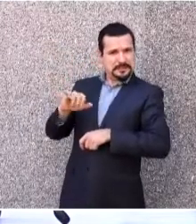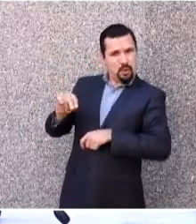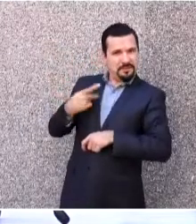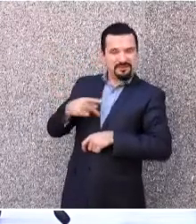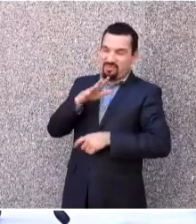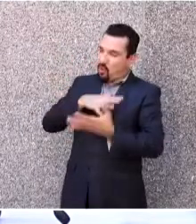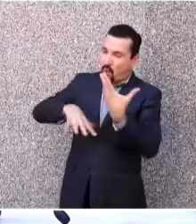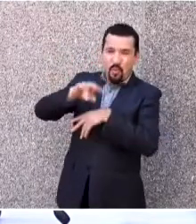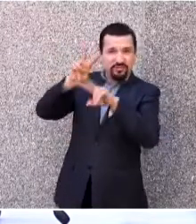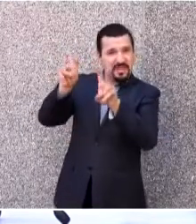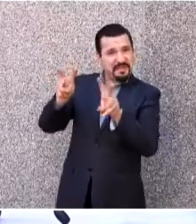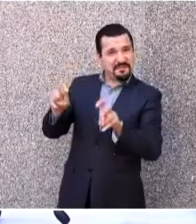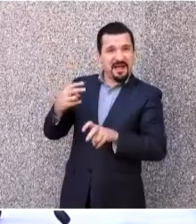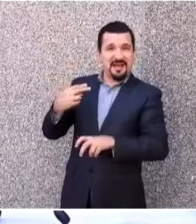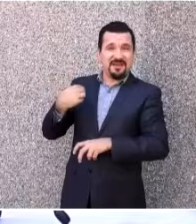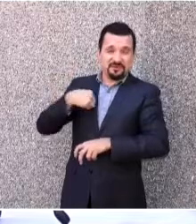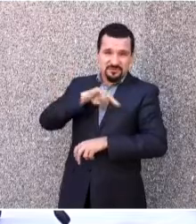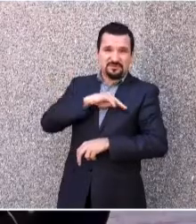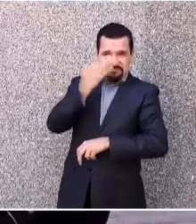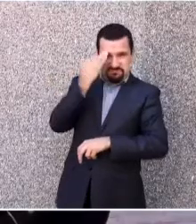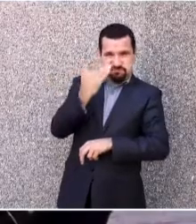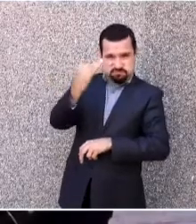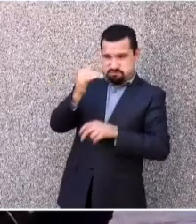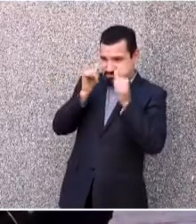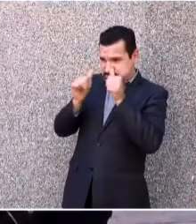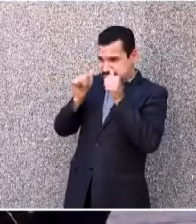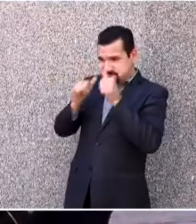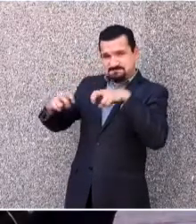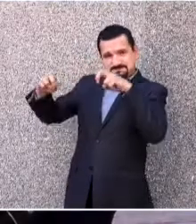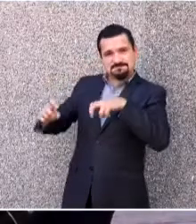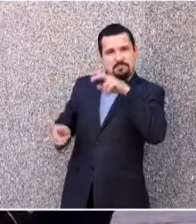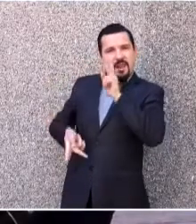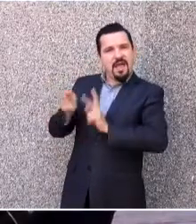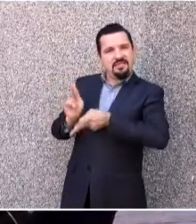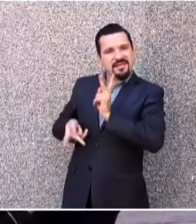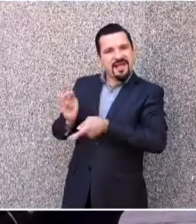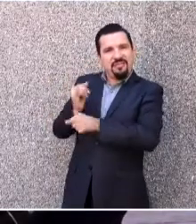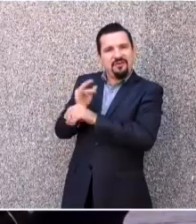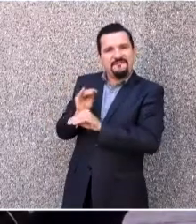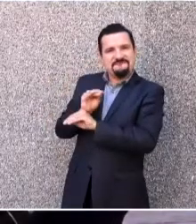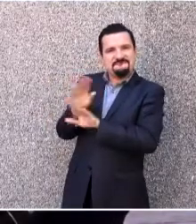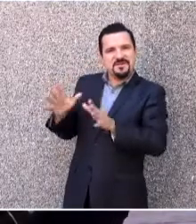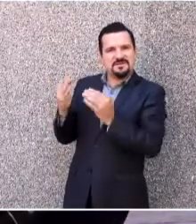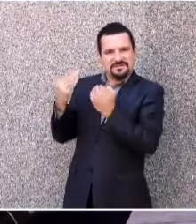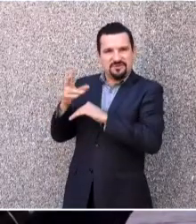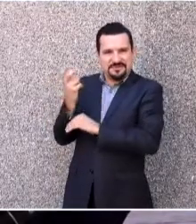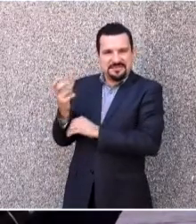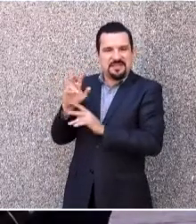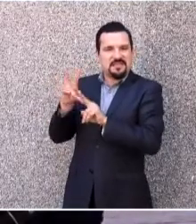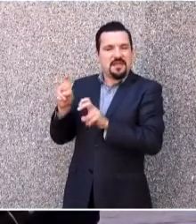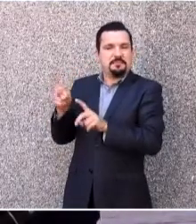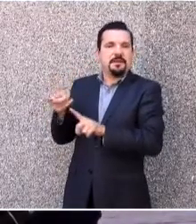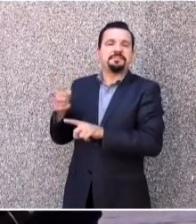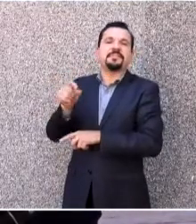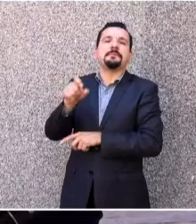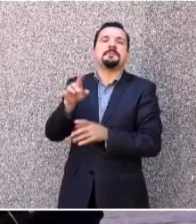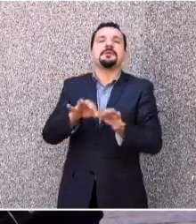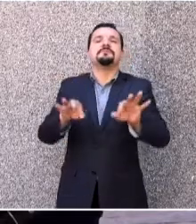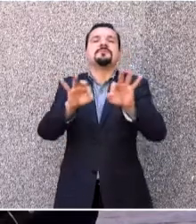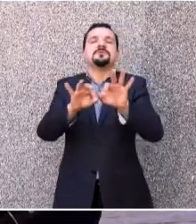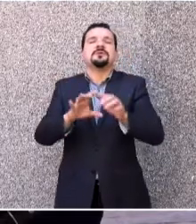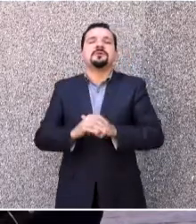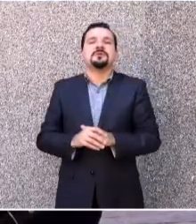dedicado mucho de nuestro tiempo platicándoles, informándoles y, sobre